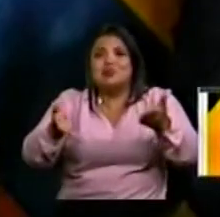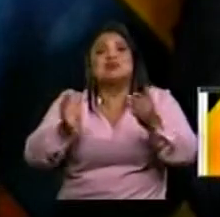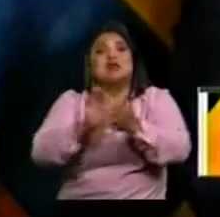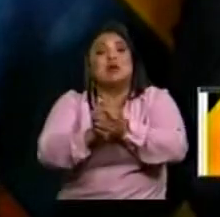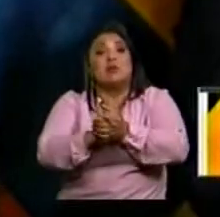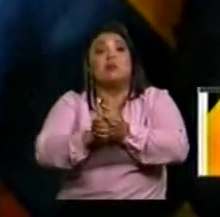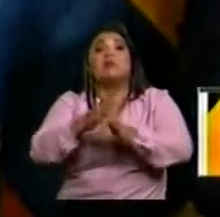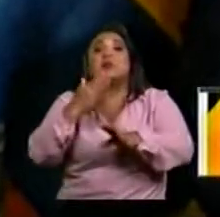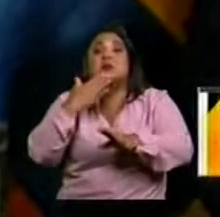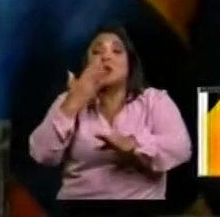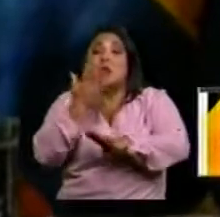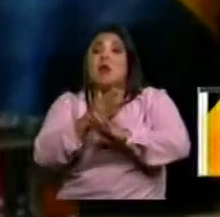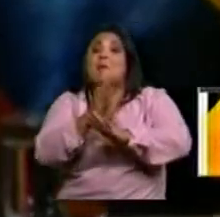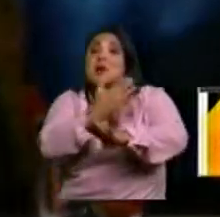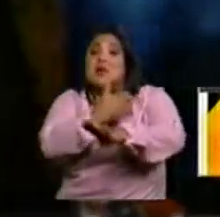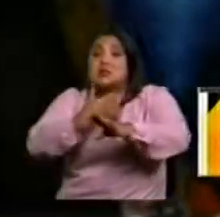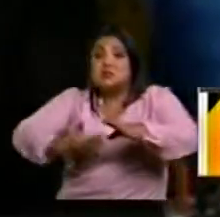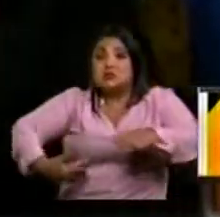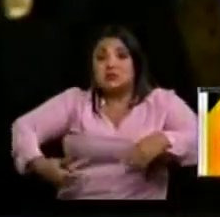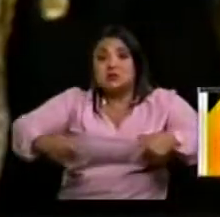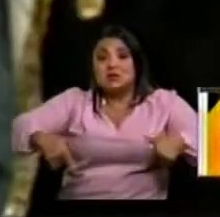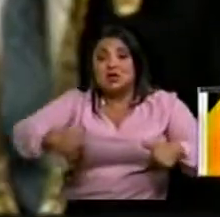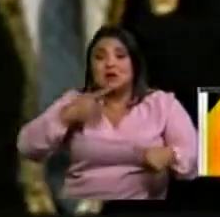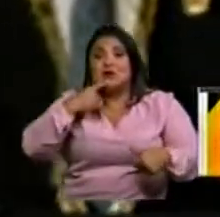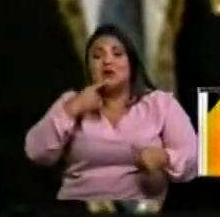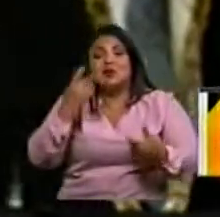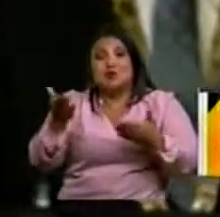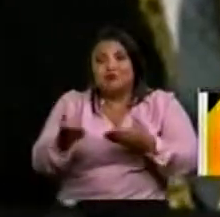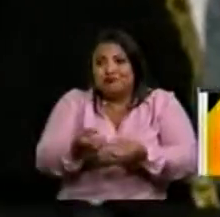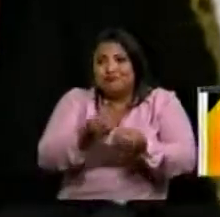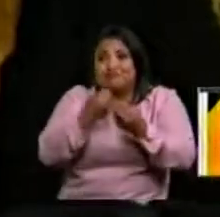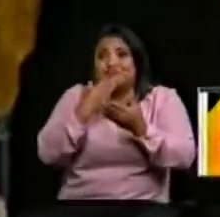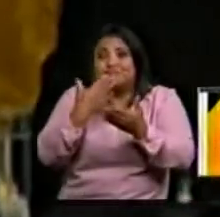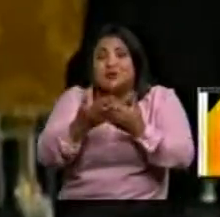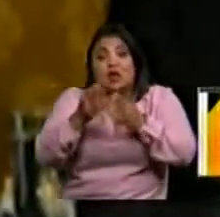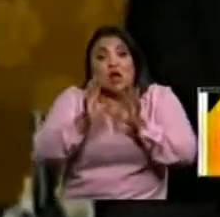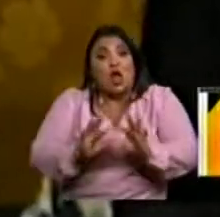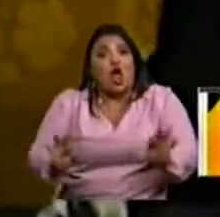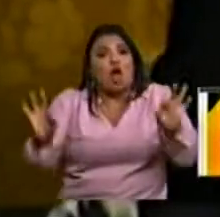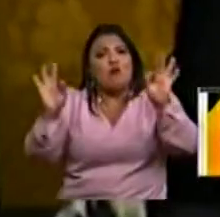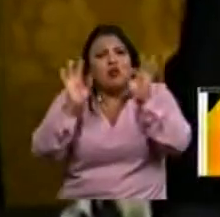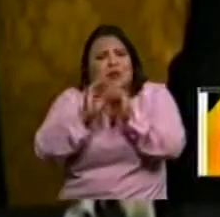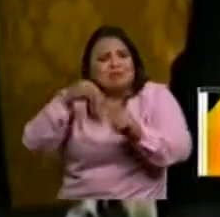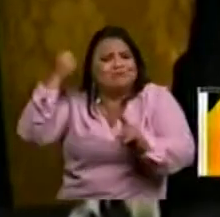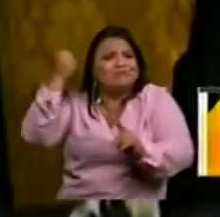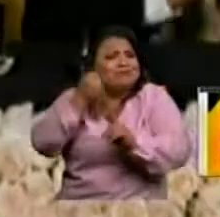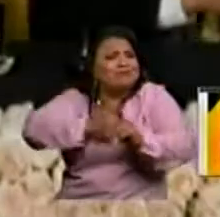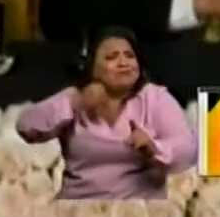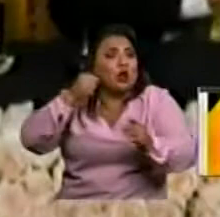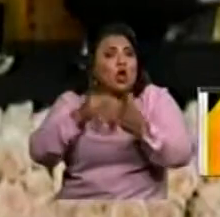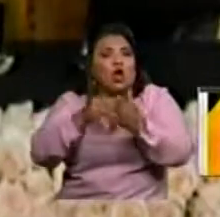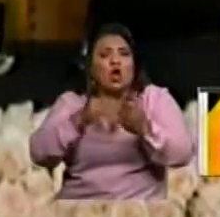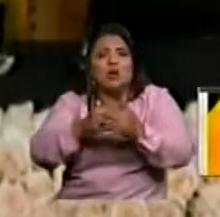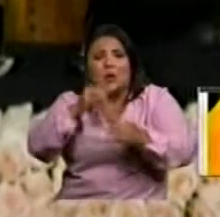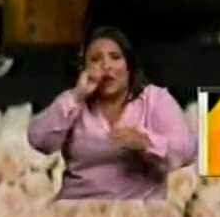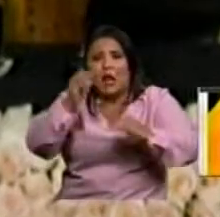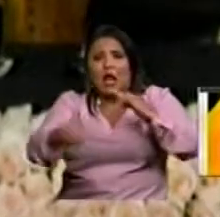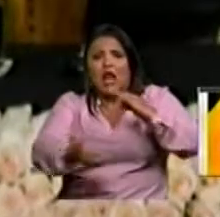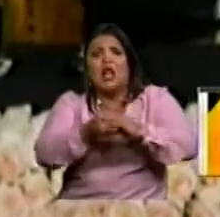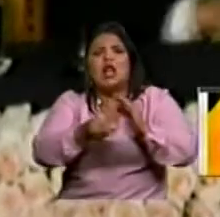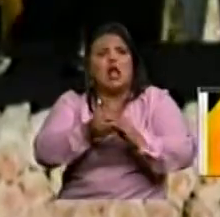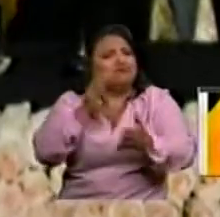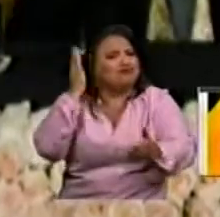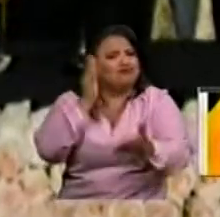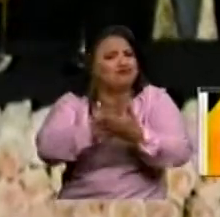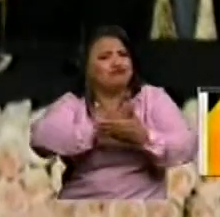que el presidente de la República, Lenín Moreno, citó en su alocución la importancia de luchar contra el narcotráfico y la corrupción, que es el mal